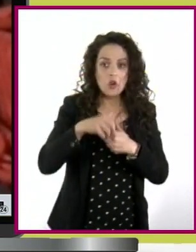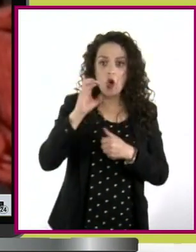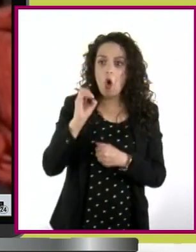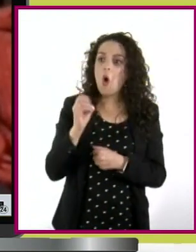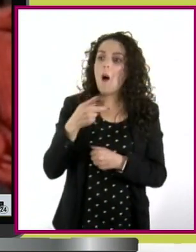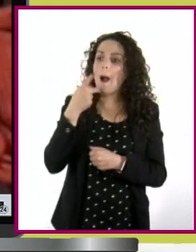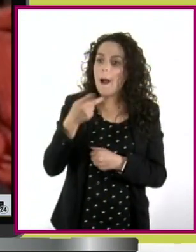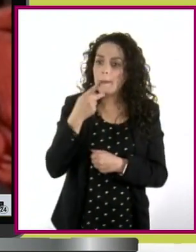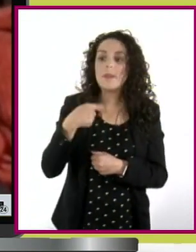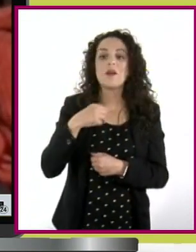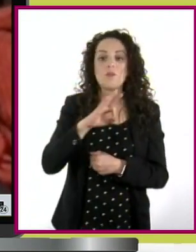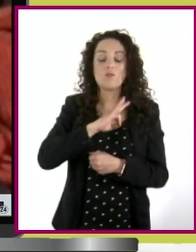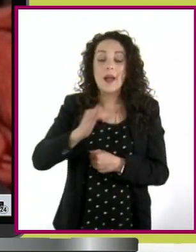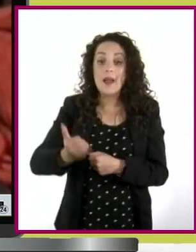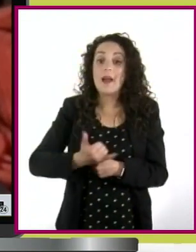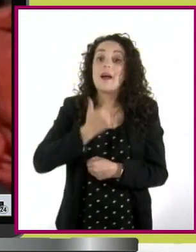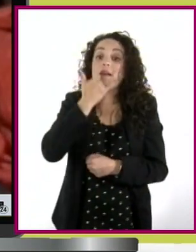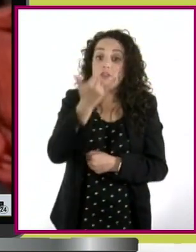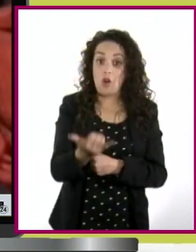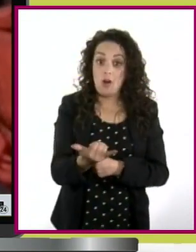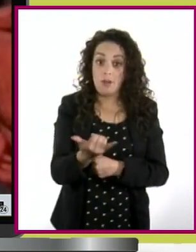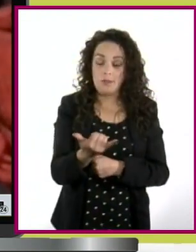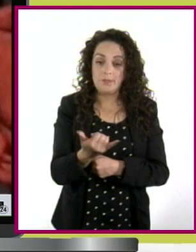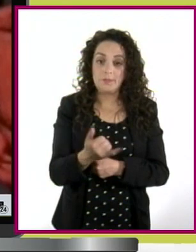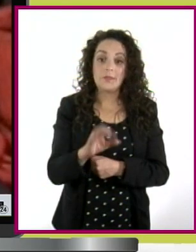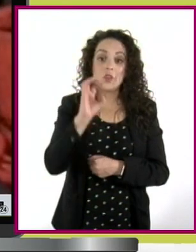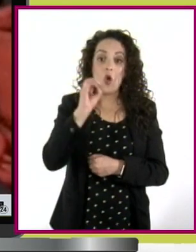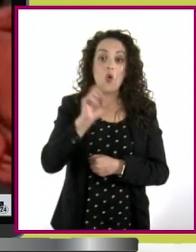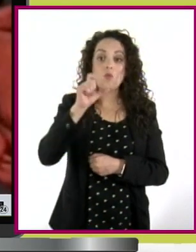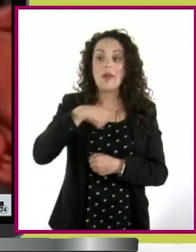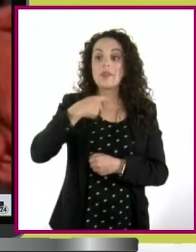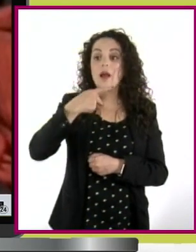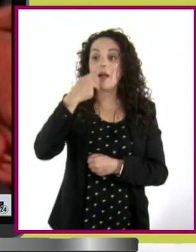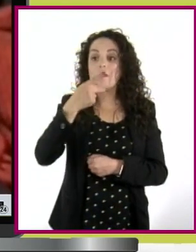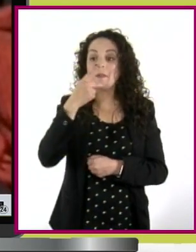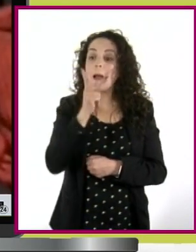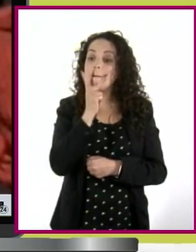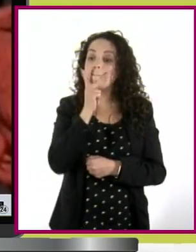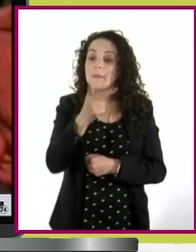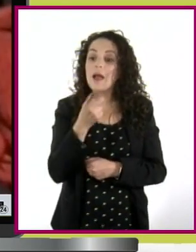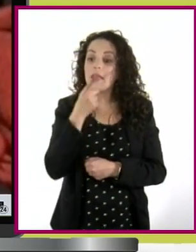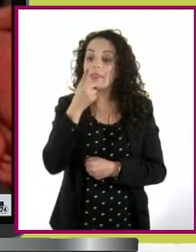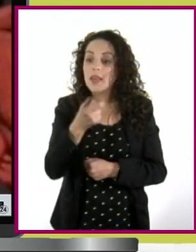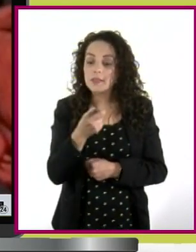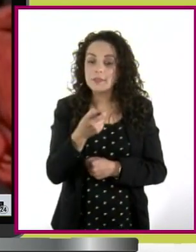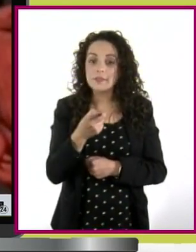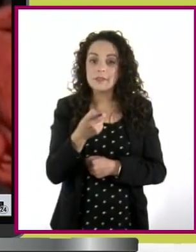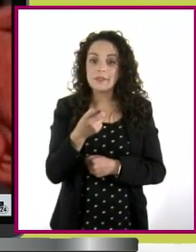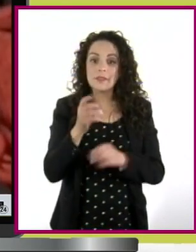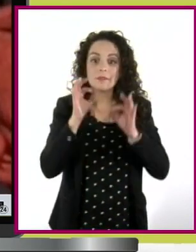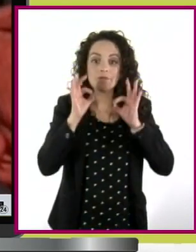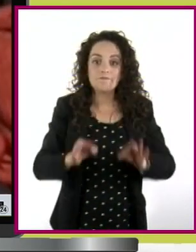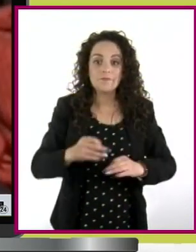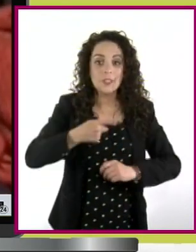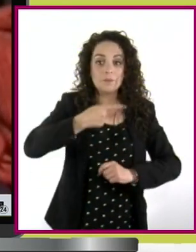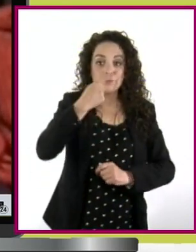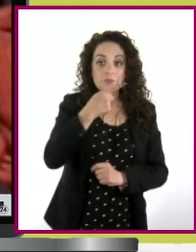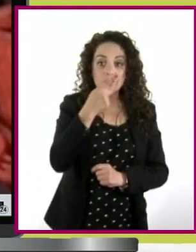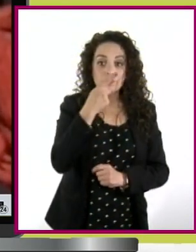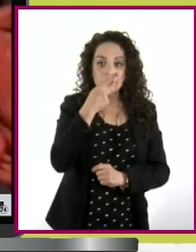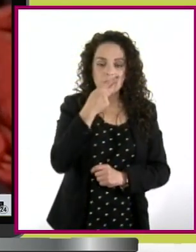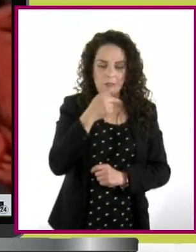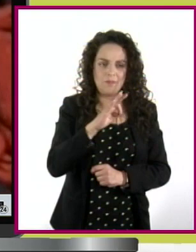el mensaje, o que cometa errores a la hora de vocalizar y pronunciar oralmente mi